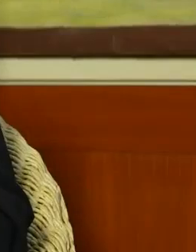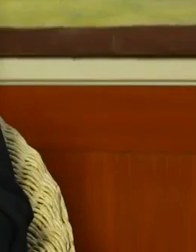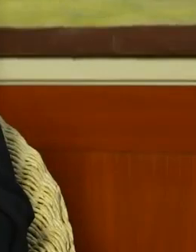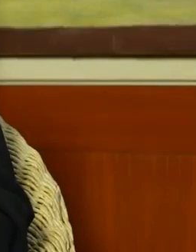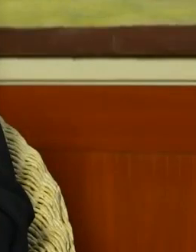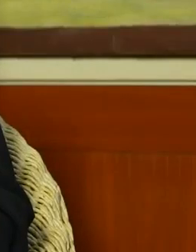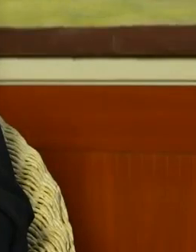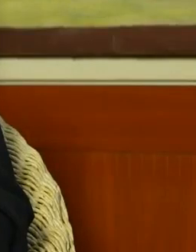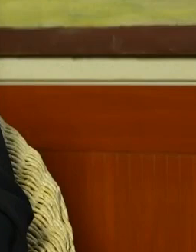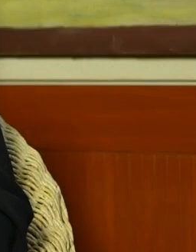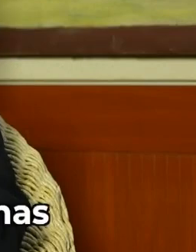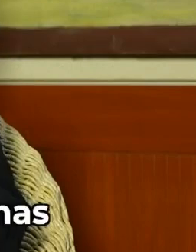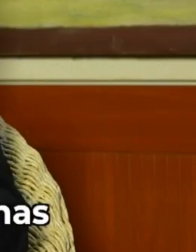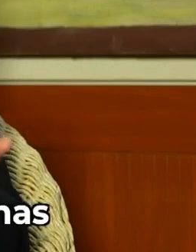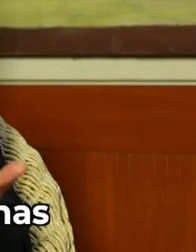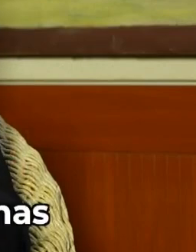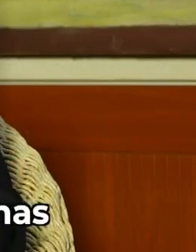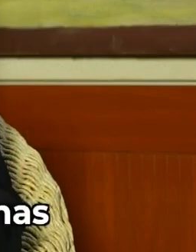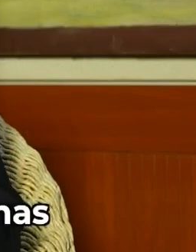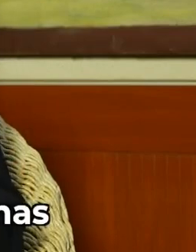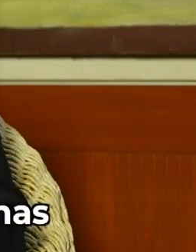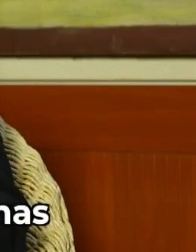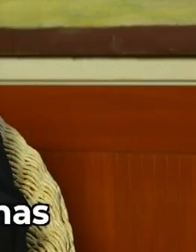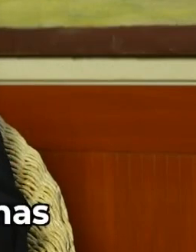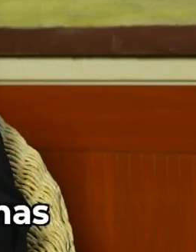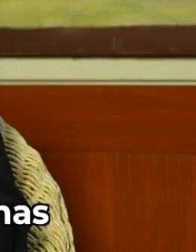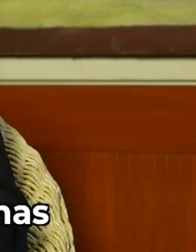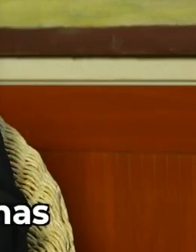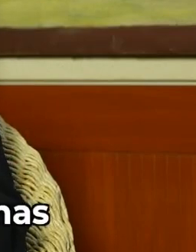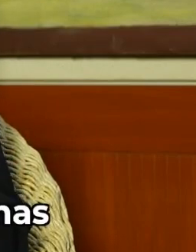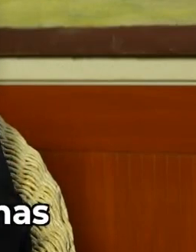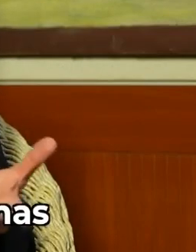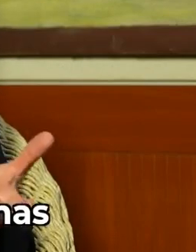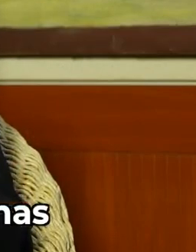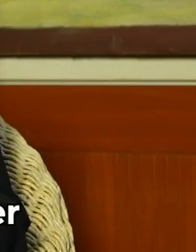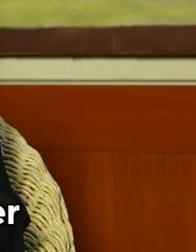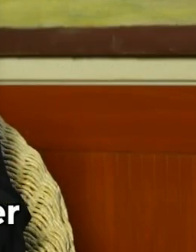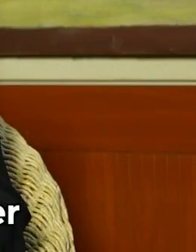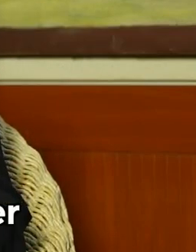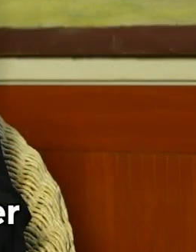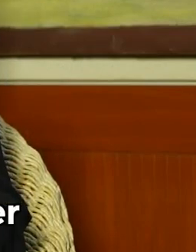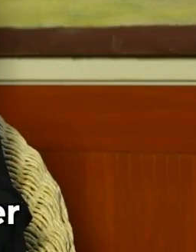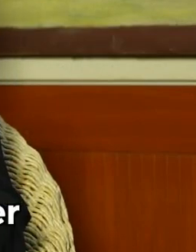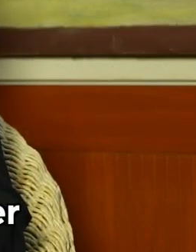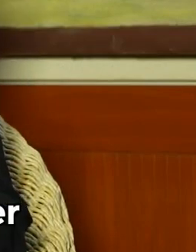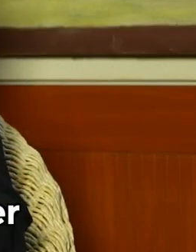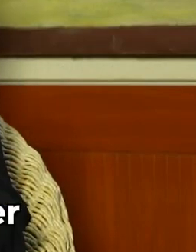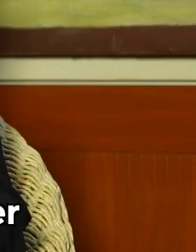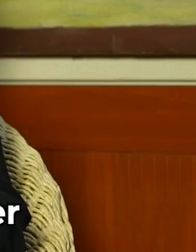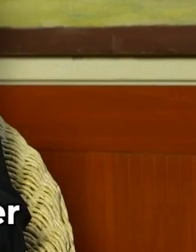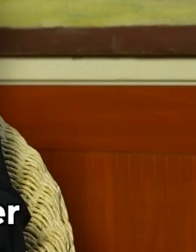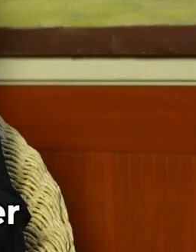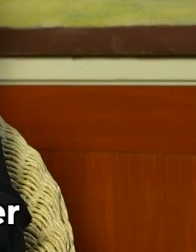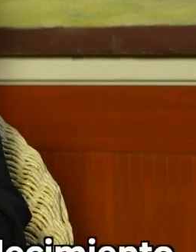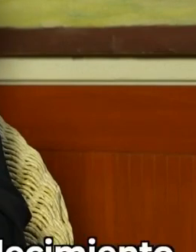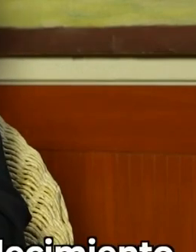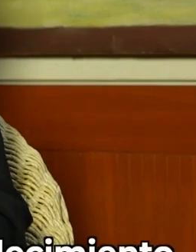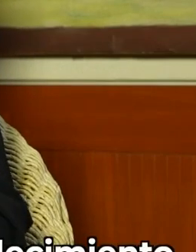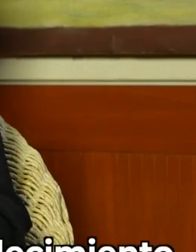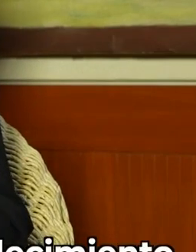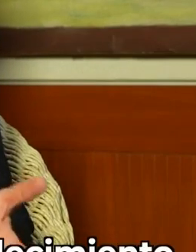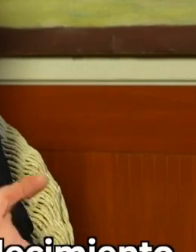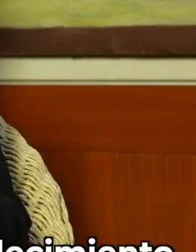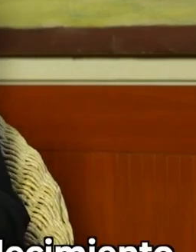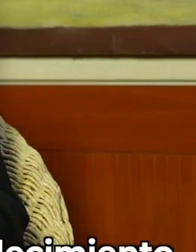No tengo más que dar las gracias a todas las personas que nos apoyaron, a la canciller desde luego, a